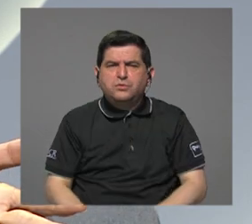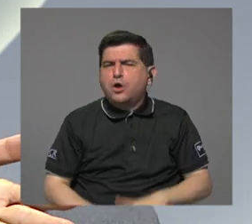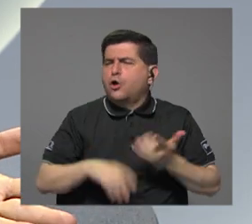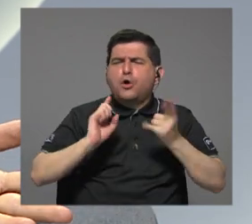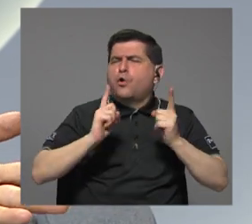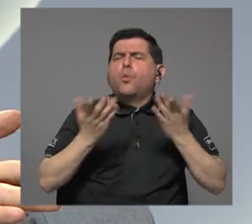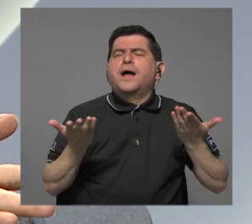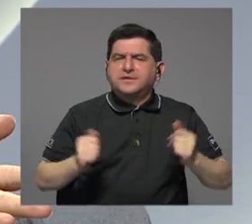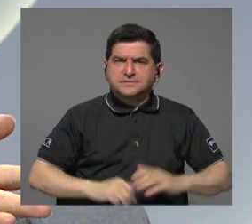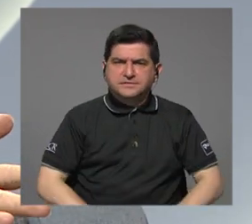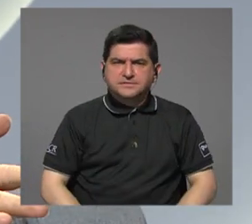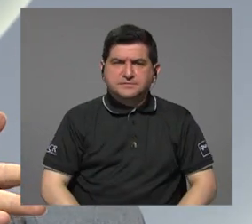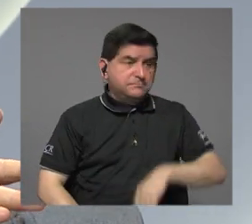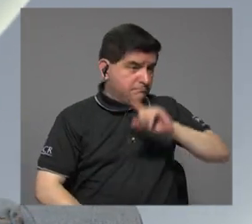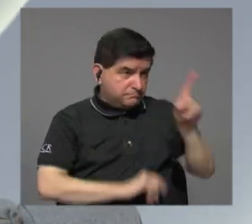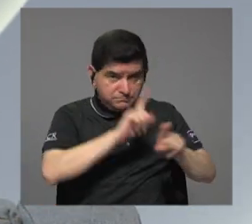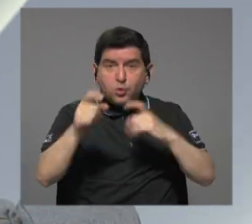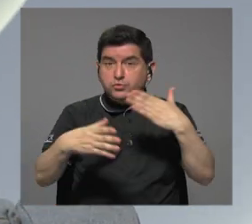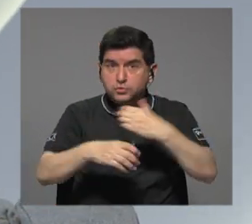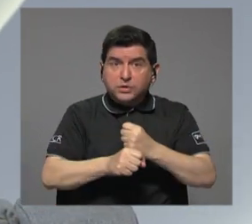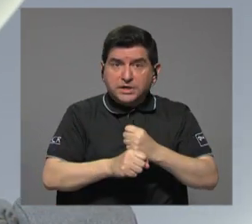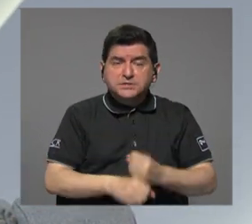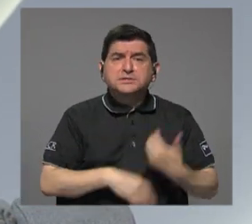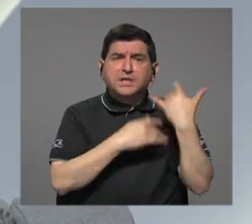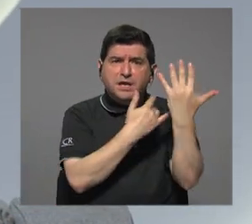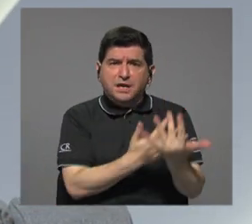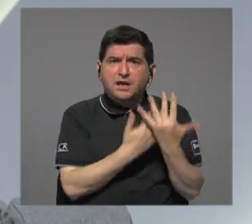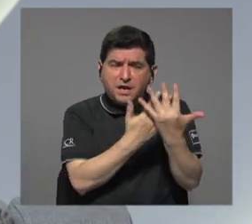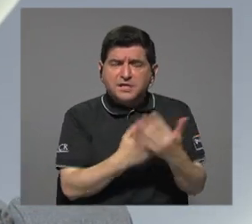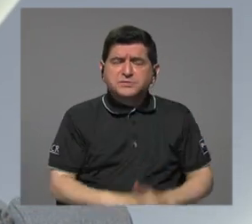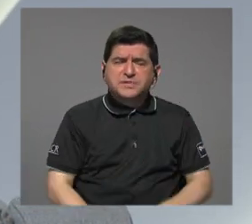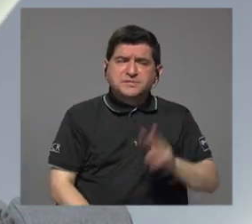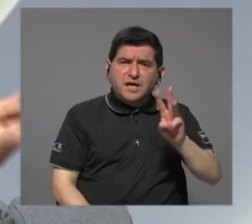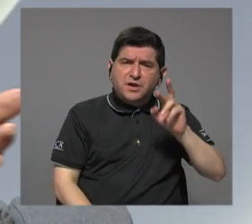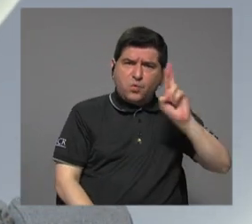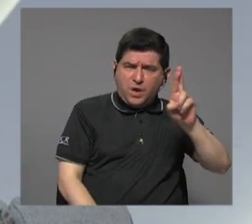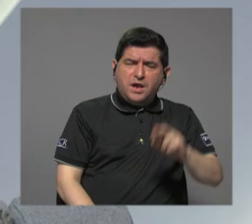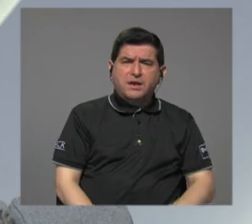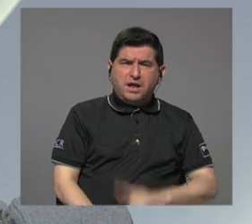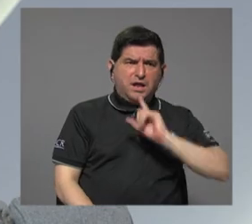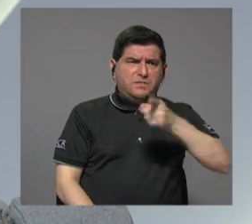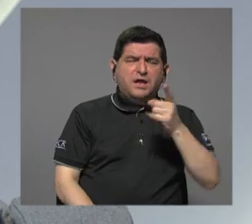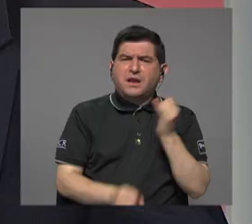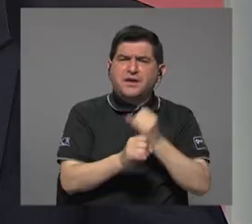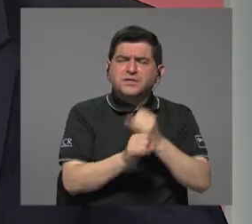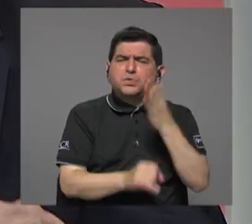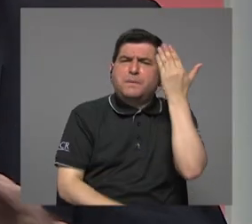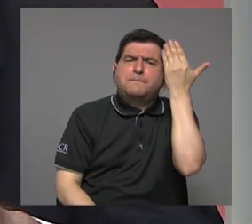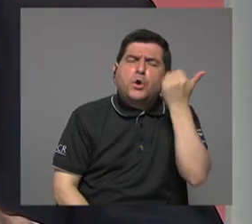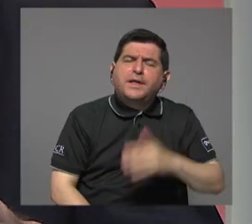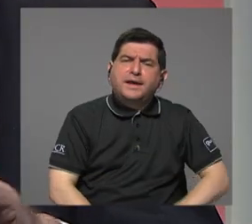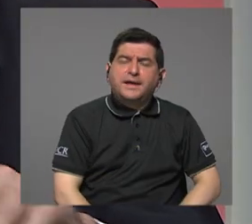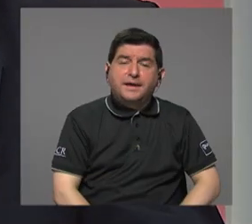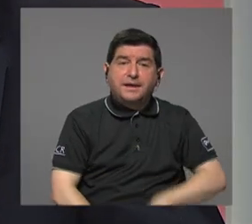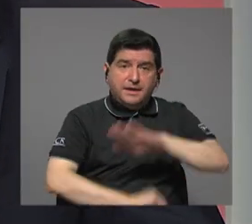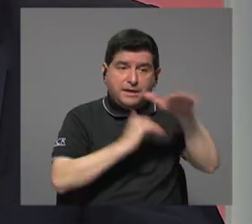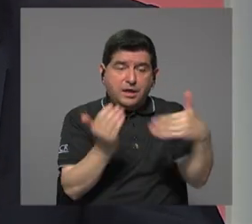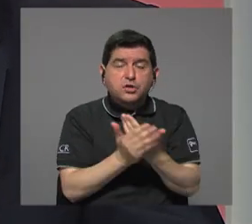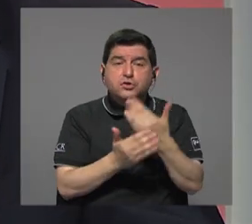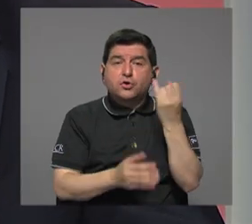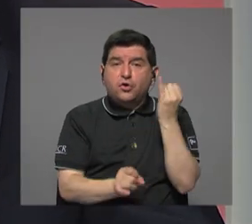instituciones están consultando y por qué está esperando vuelve ramos el pronunciamiento de esas instituciones todas las